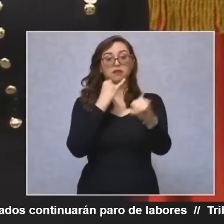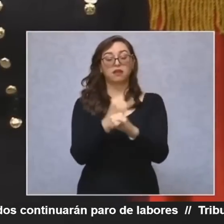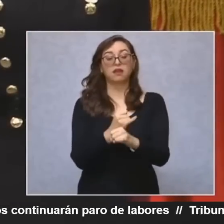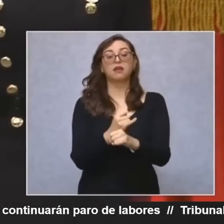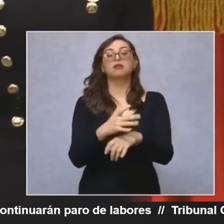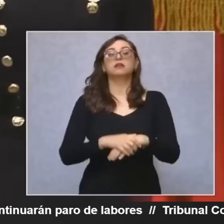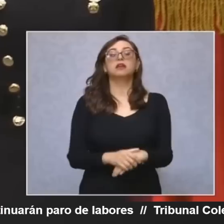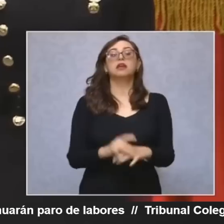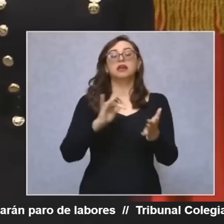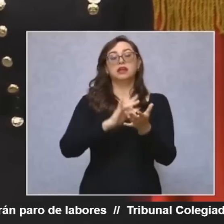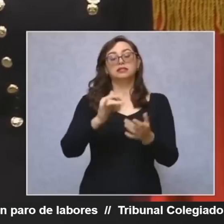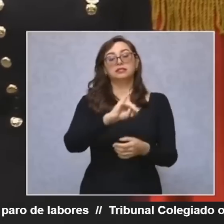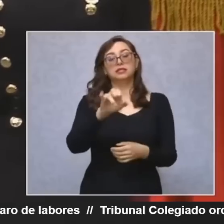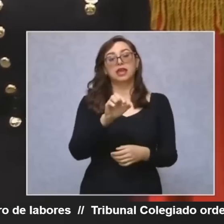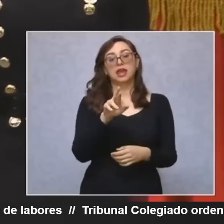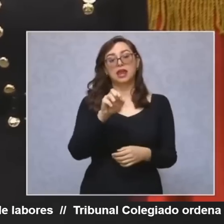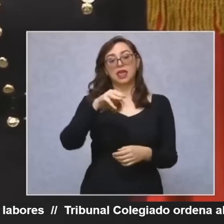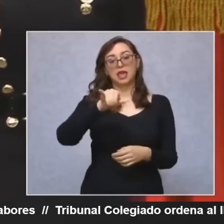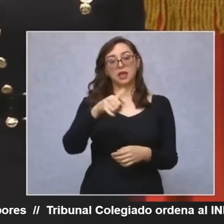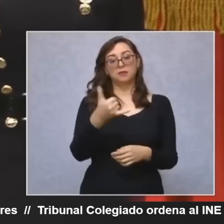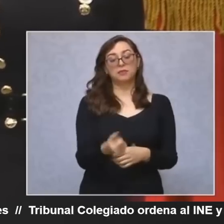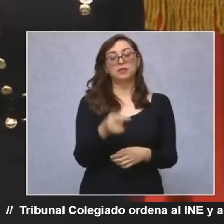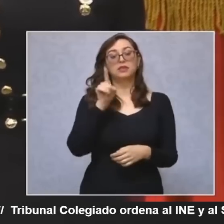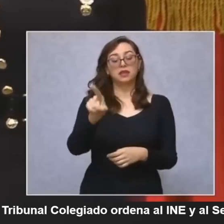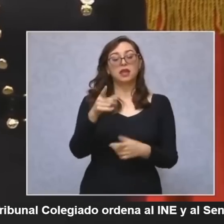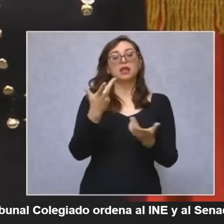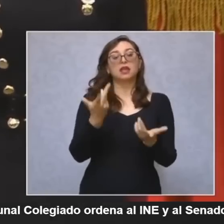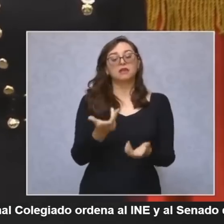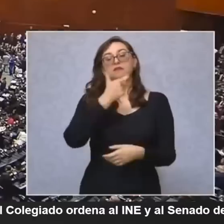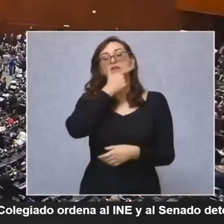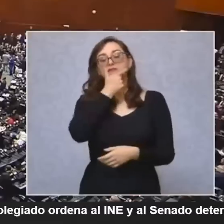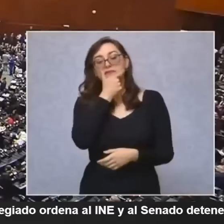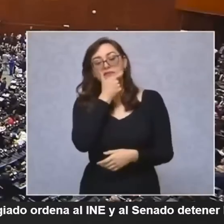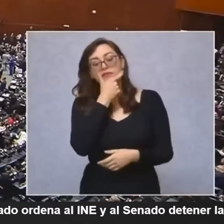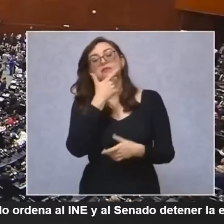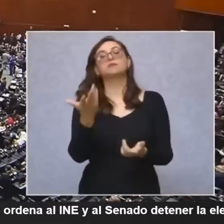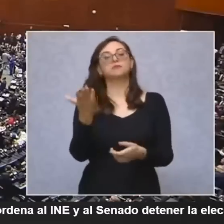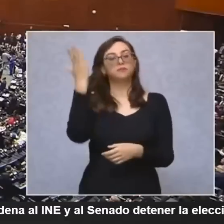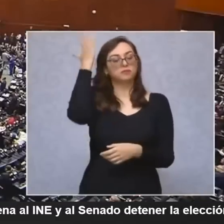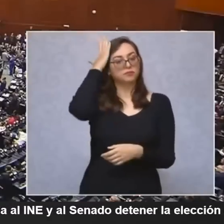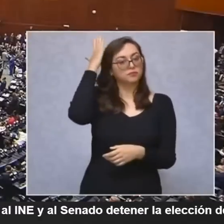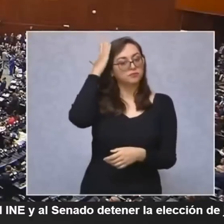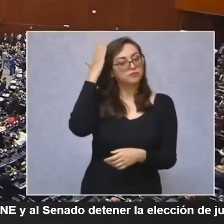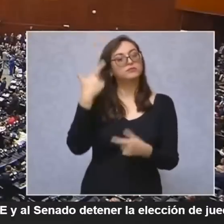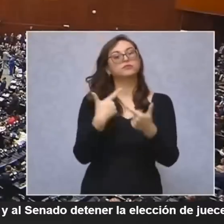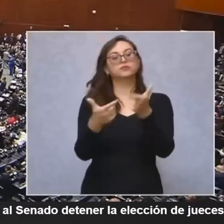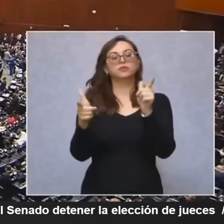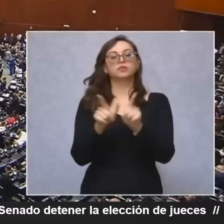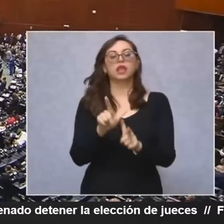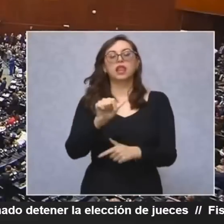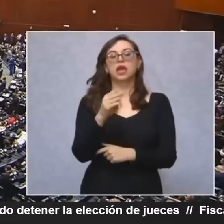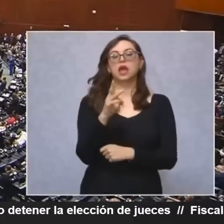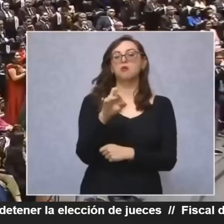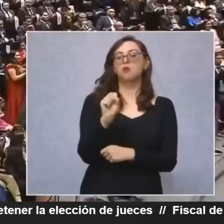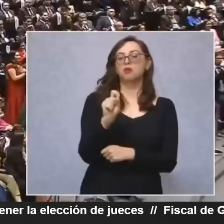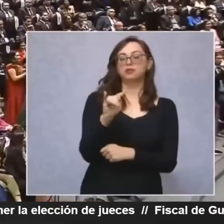Gracias a Jeremy Corbyn, miembro del Parlamento del Reino Unido, dirigente del Partido Laborista,